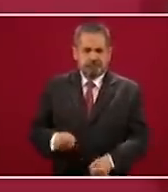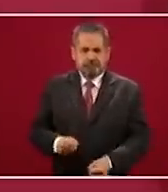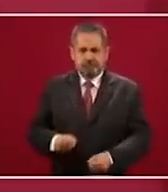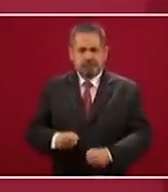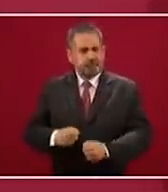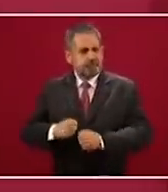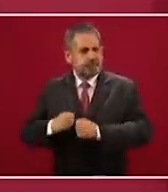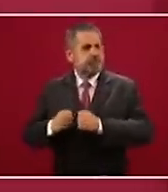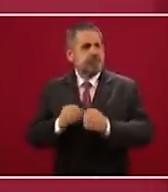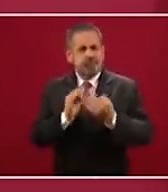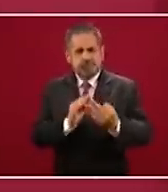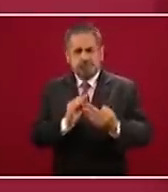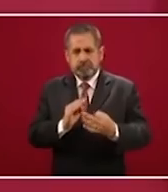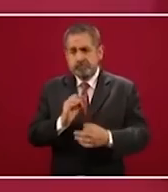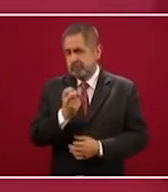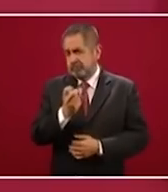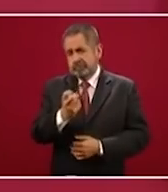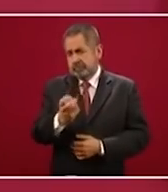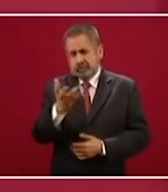Entonces, que